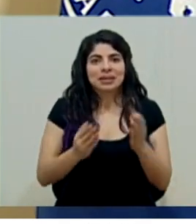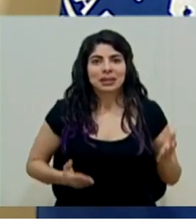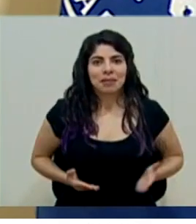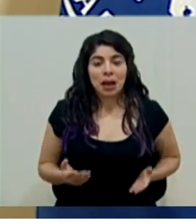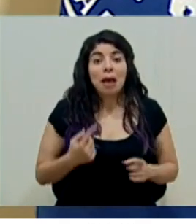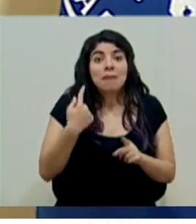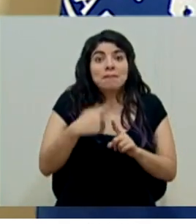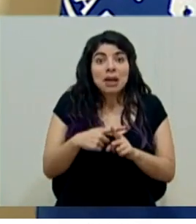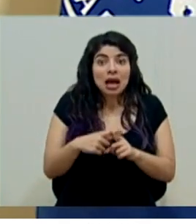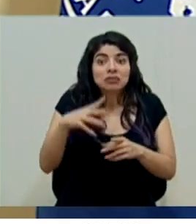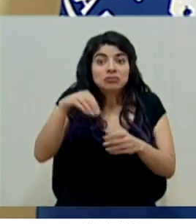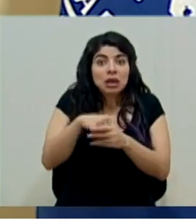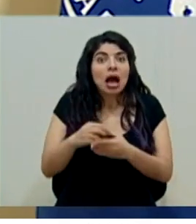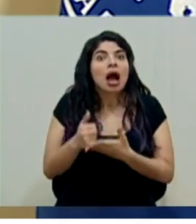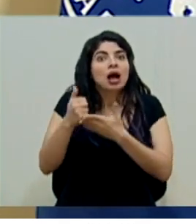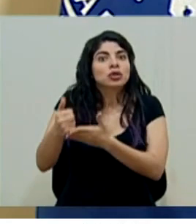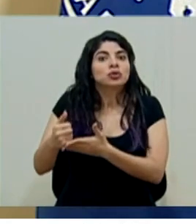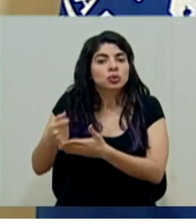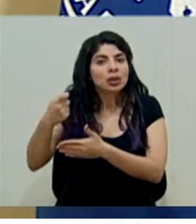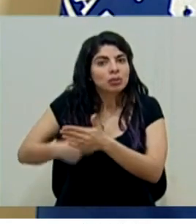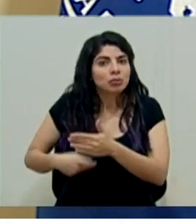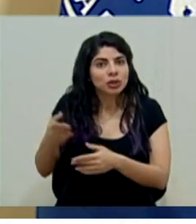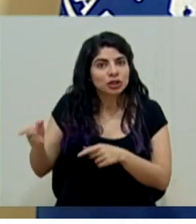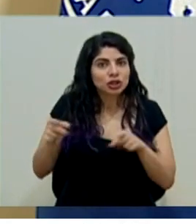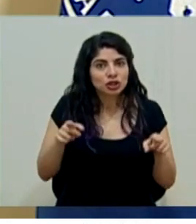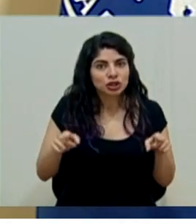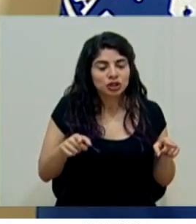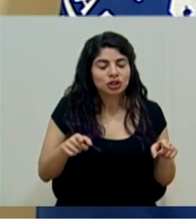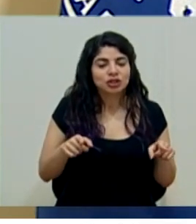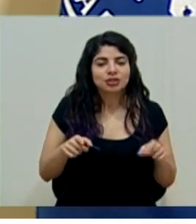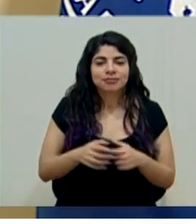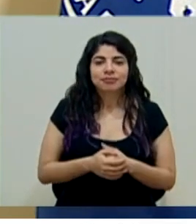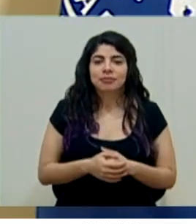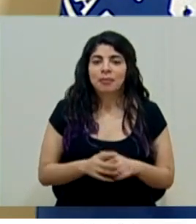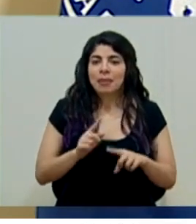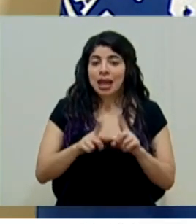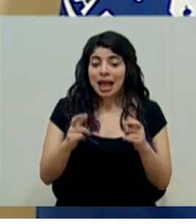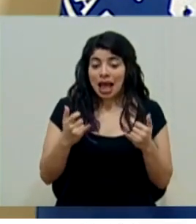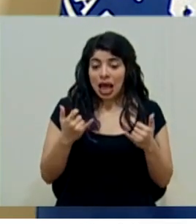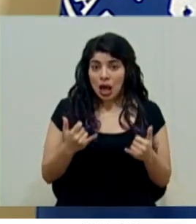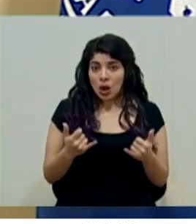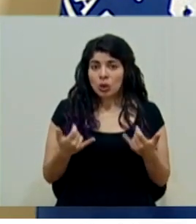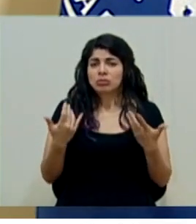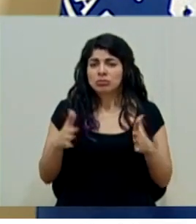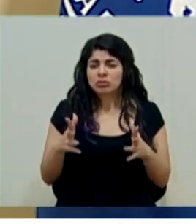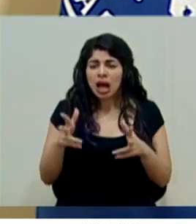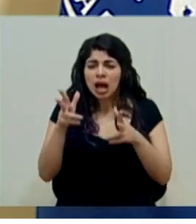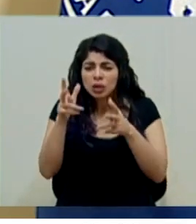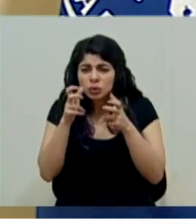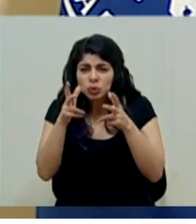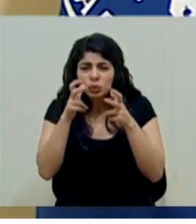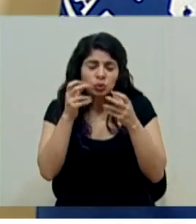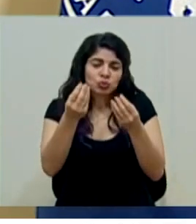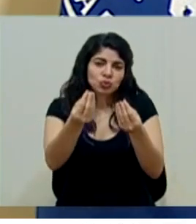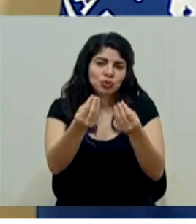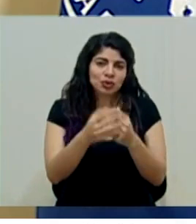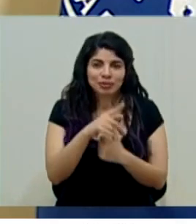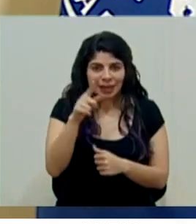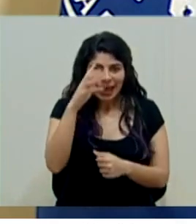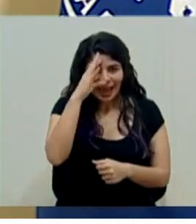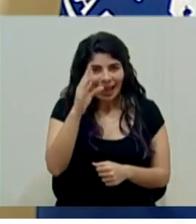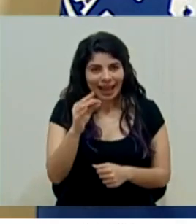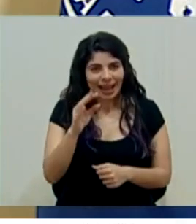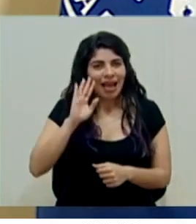al fisco. Ahora, que y hemos escuchado mucho, no crean